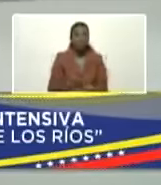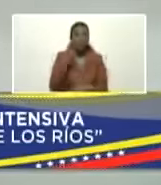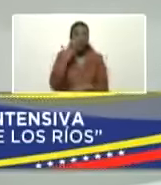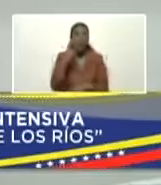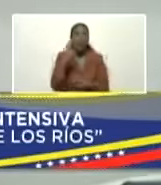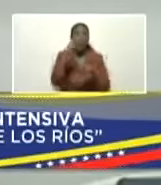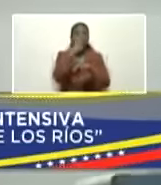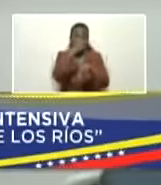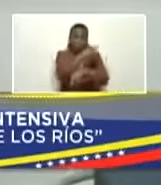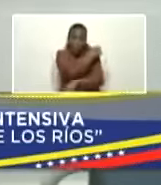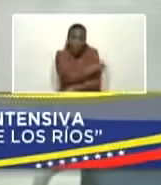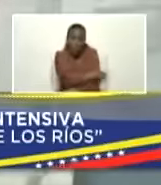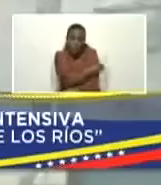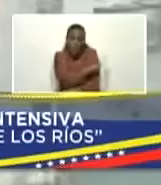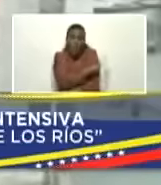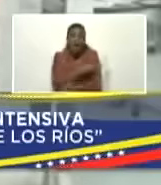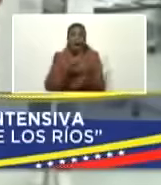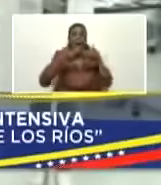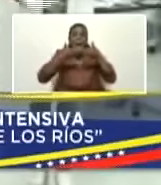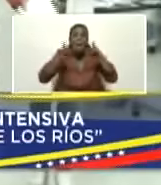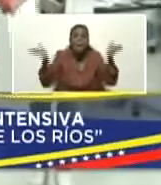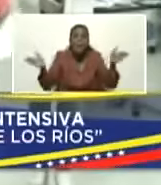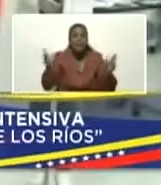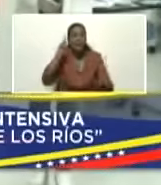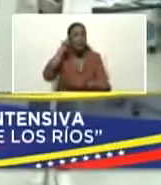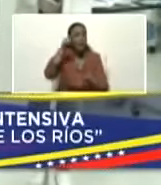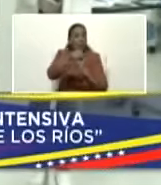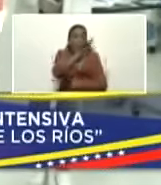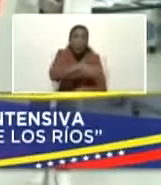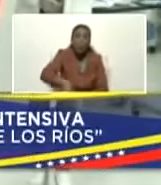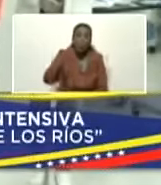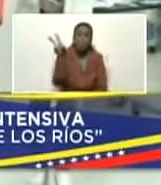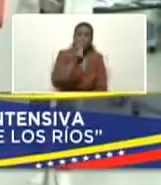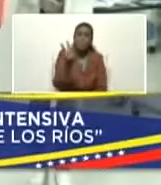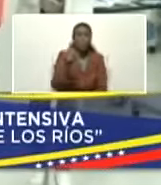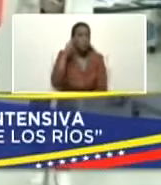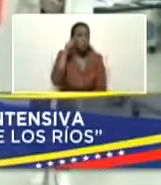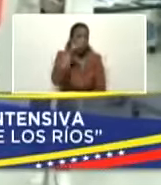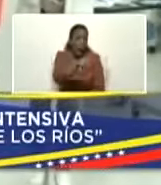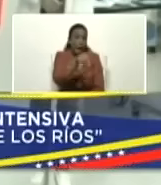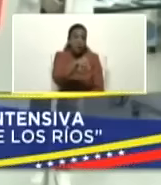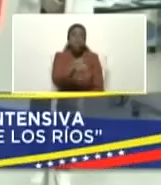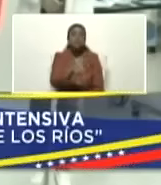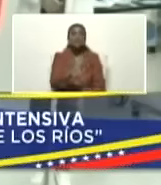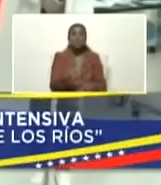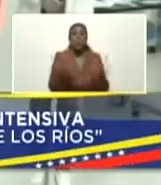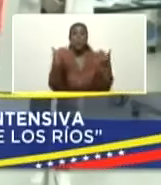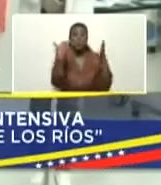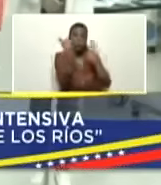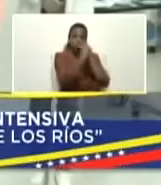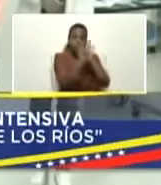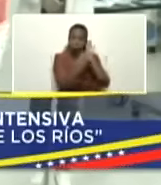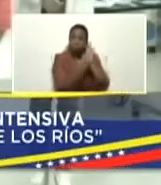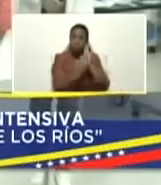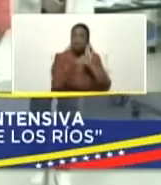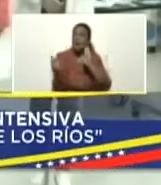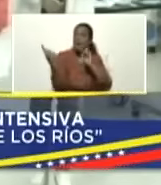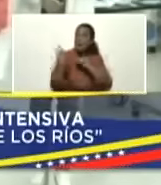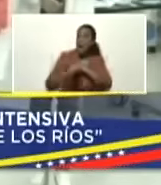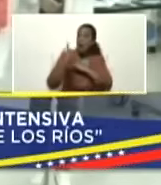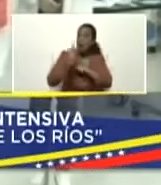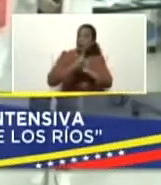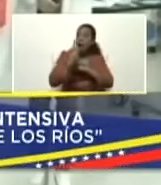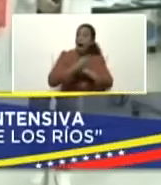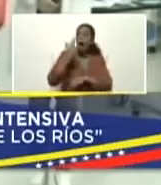este hospital ya es un hospital de referencia y que usted, mi comandante, con esos lineamientos diarios que nos da a todos